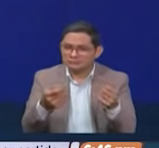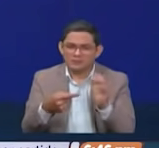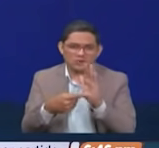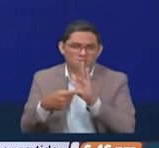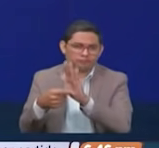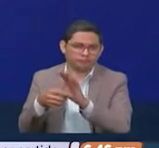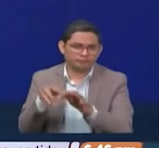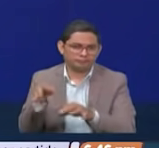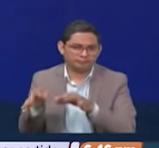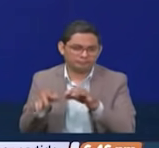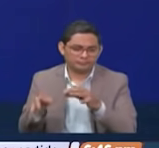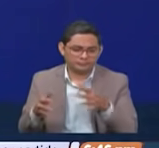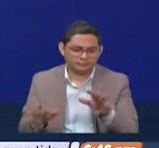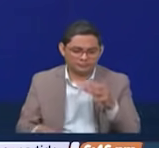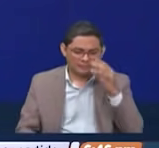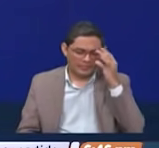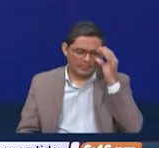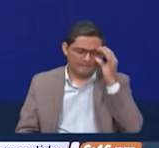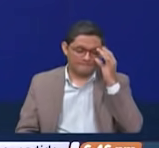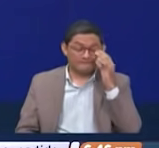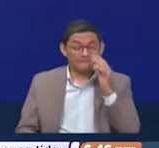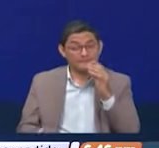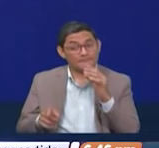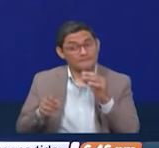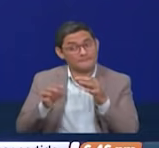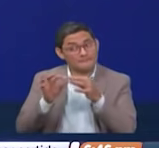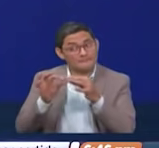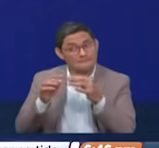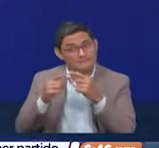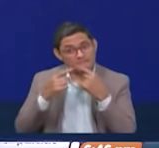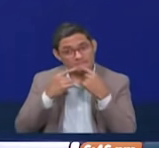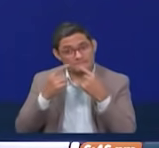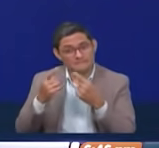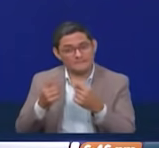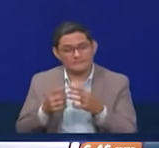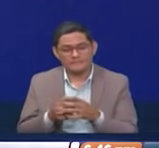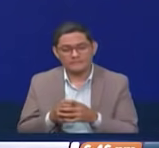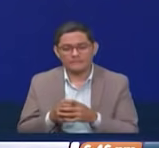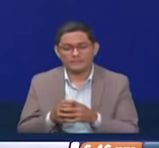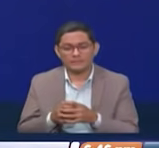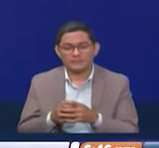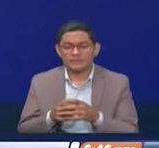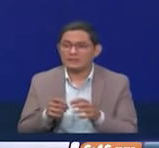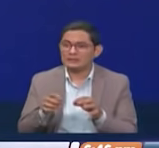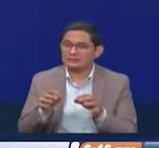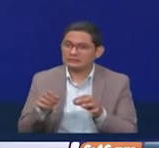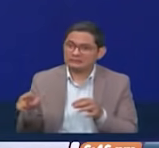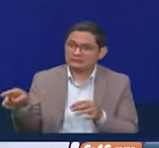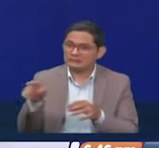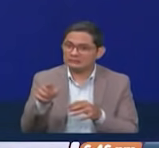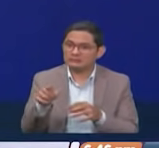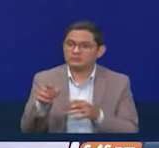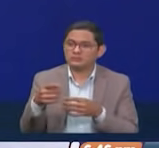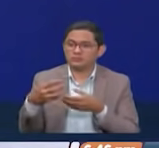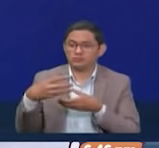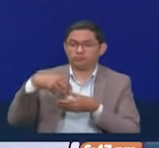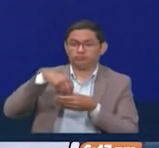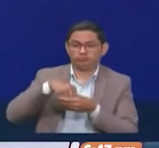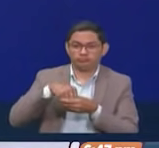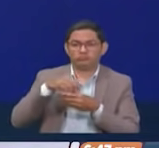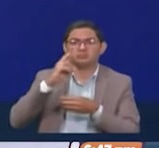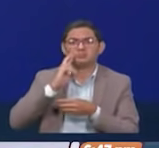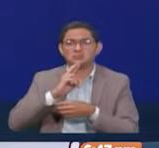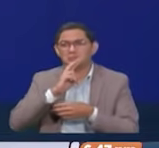igual manera le recalcamos la importancia de mantener las medidas de bioseguridad en